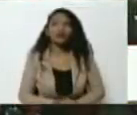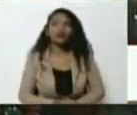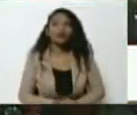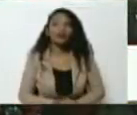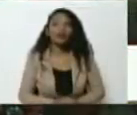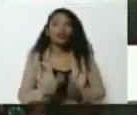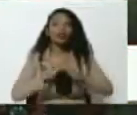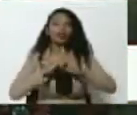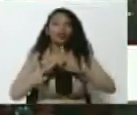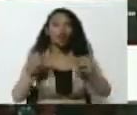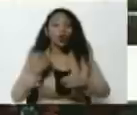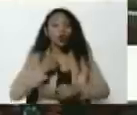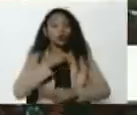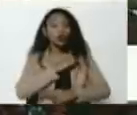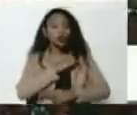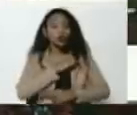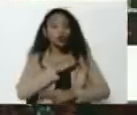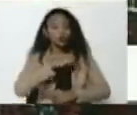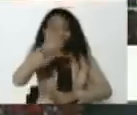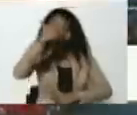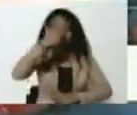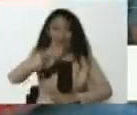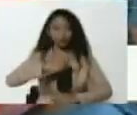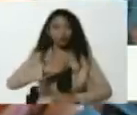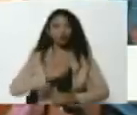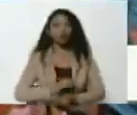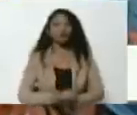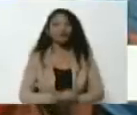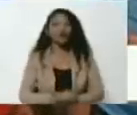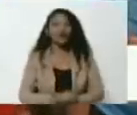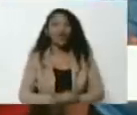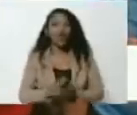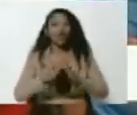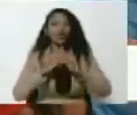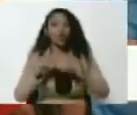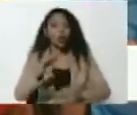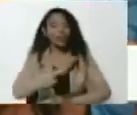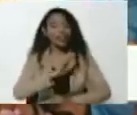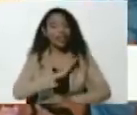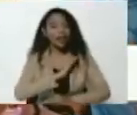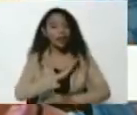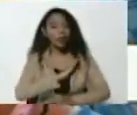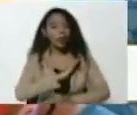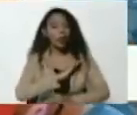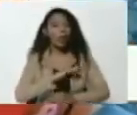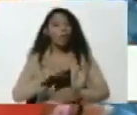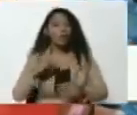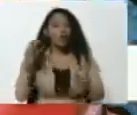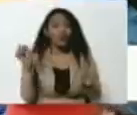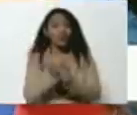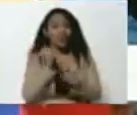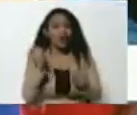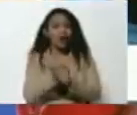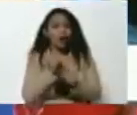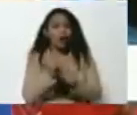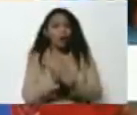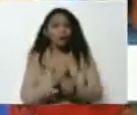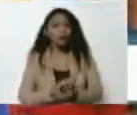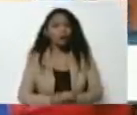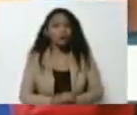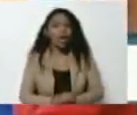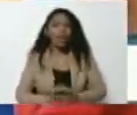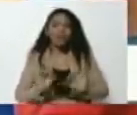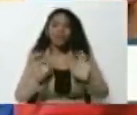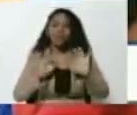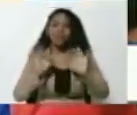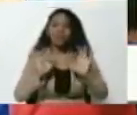Todo lo que somos nosotros, todo lo que tenemos, lo tenemos por puro trabajo, compadre. Nada